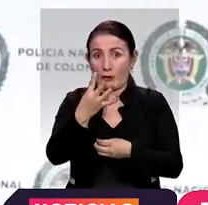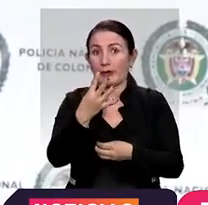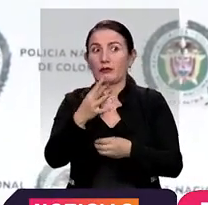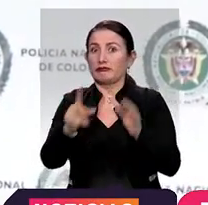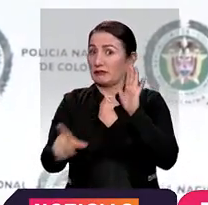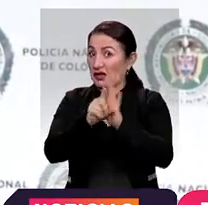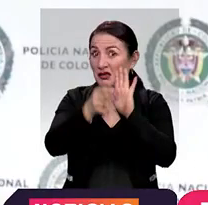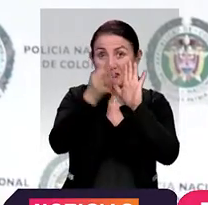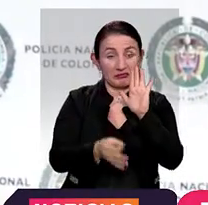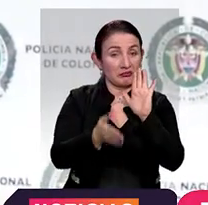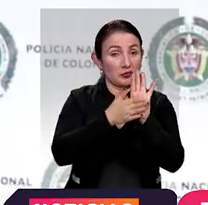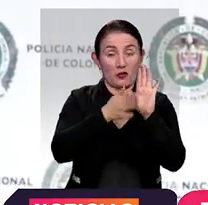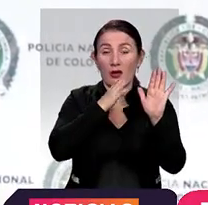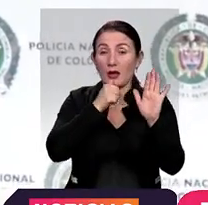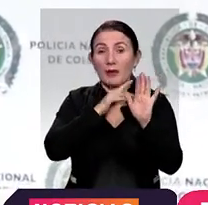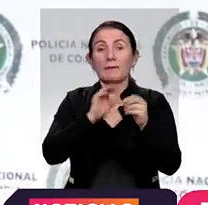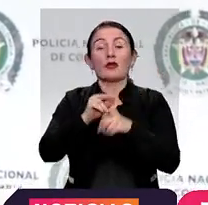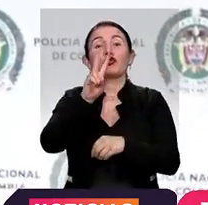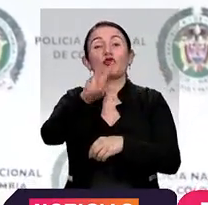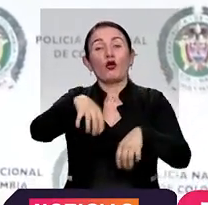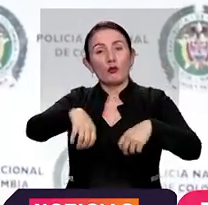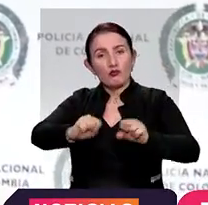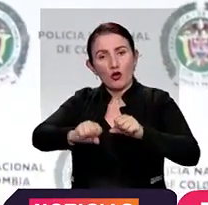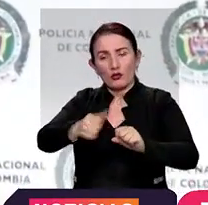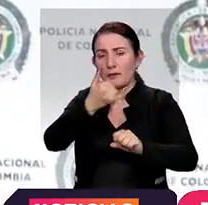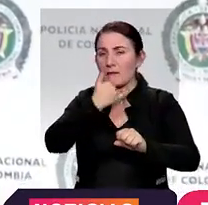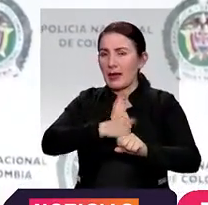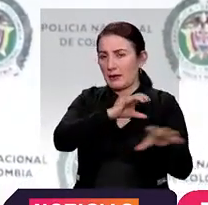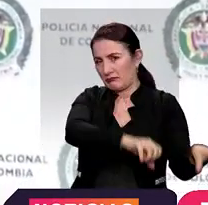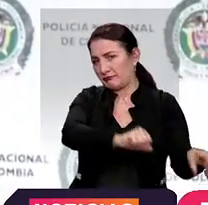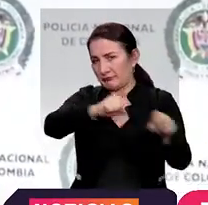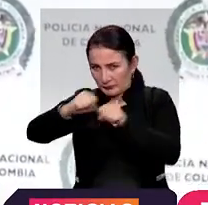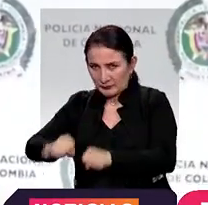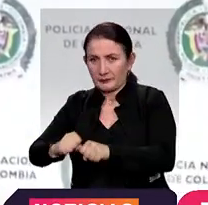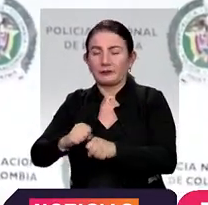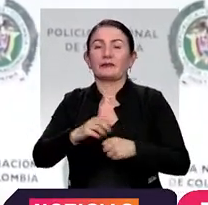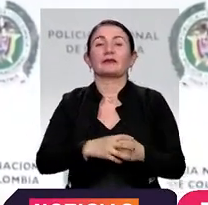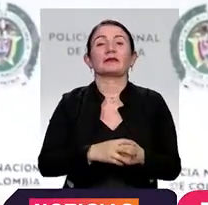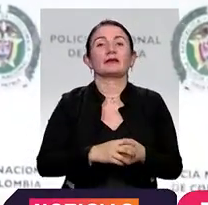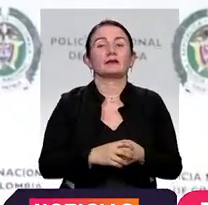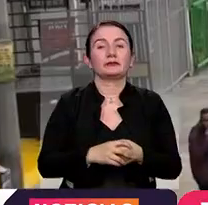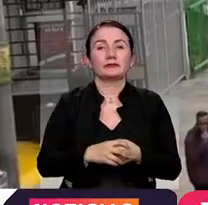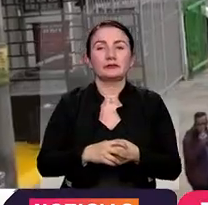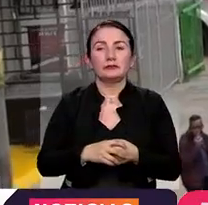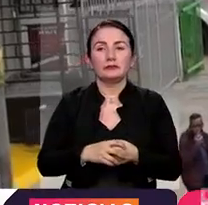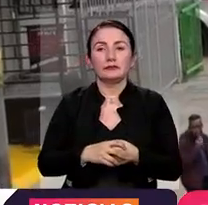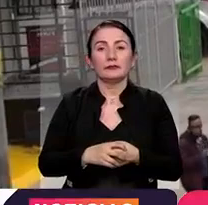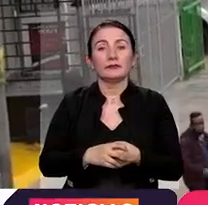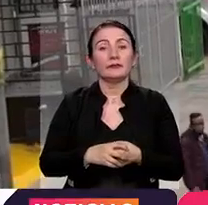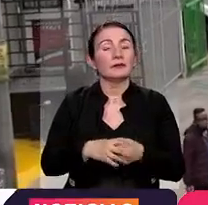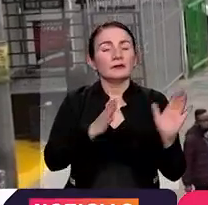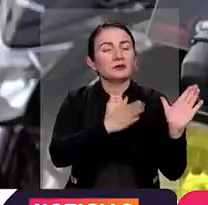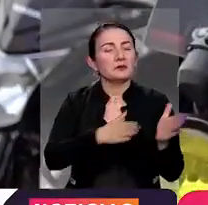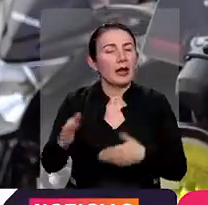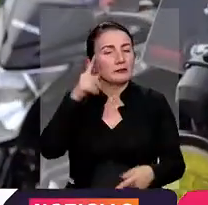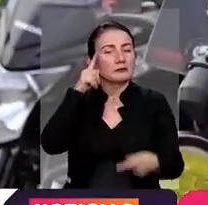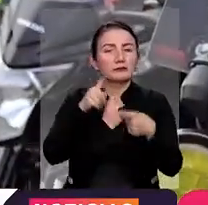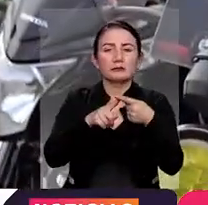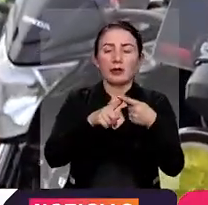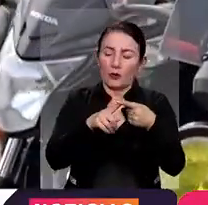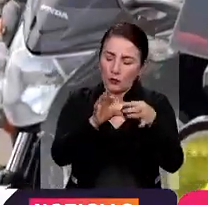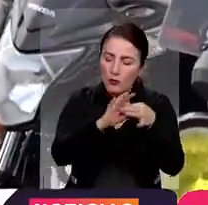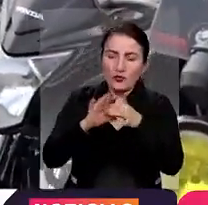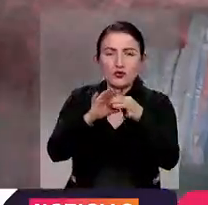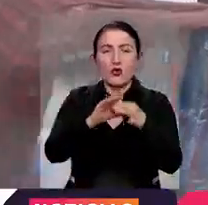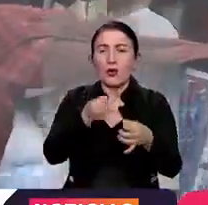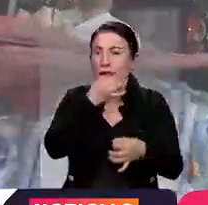ilegales, 2 motocicletas inmovilizadas durante esos hechos delictivos. Este plan busca unir a la ciudadanía para